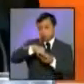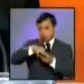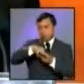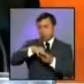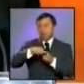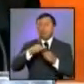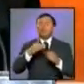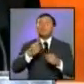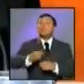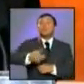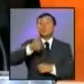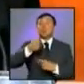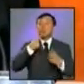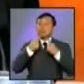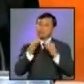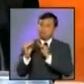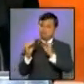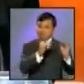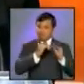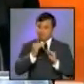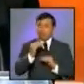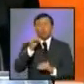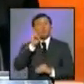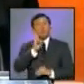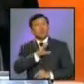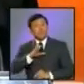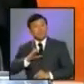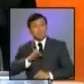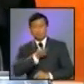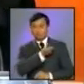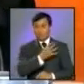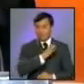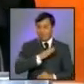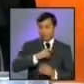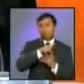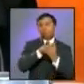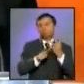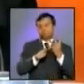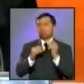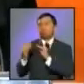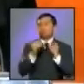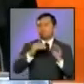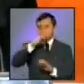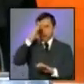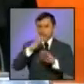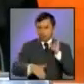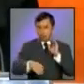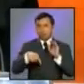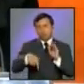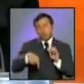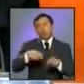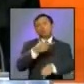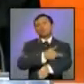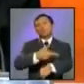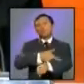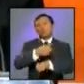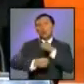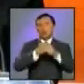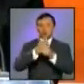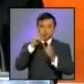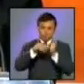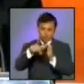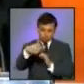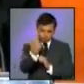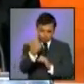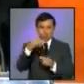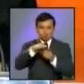punto de vista se dio entre los cuatro candidatos tres y cuadri Y a partir de aquí pues sí se cierra mucho más